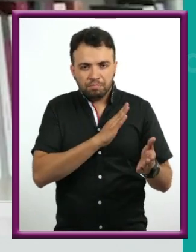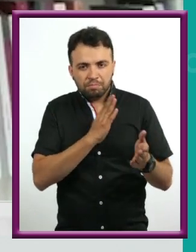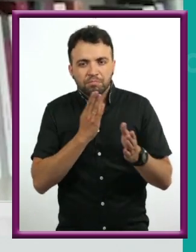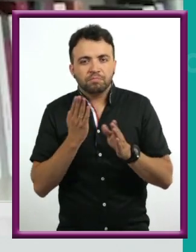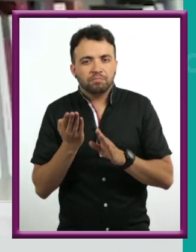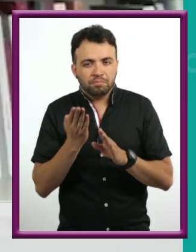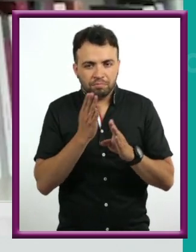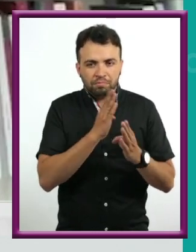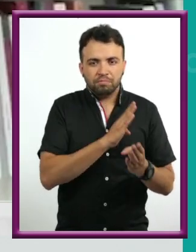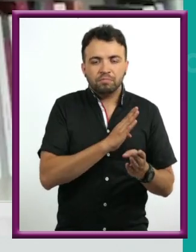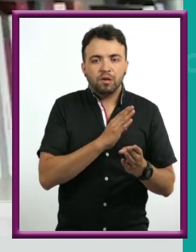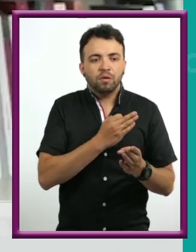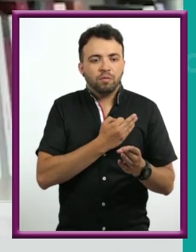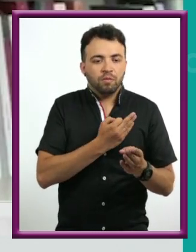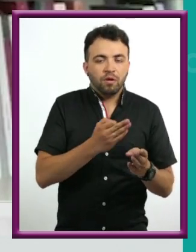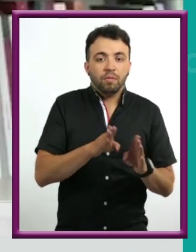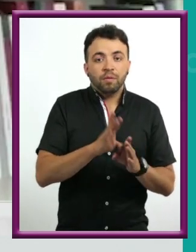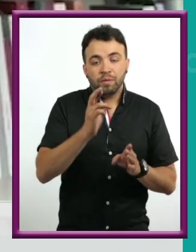bien trato